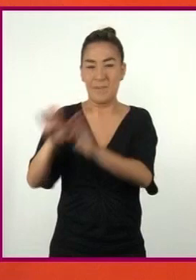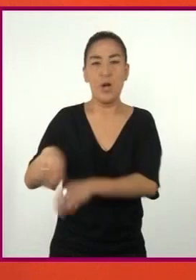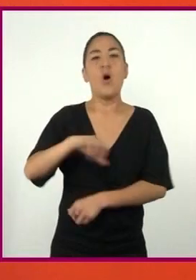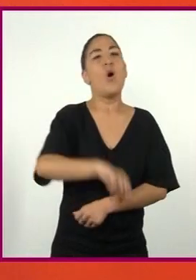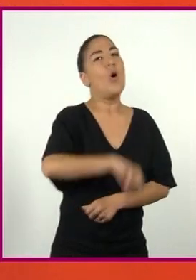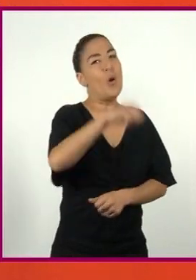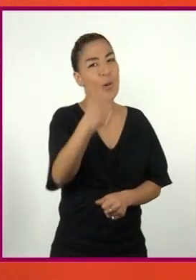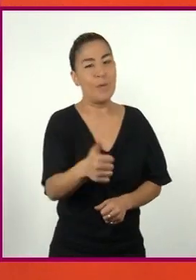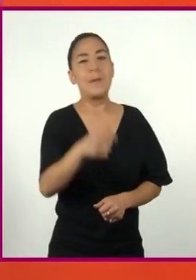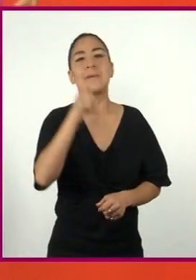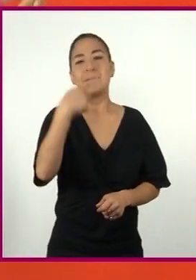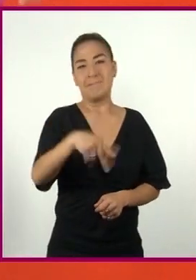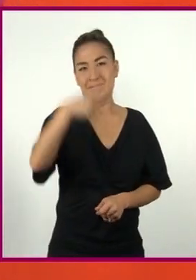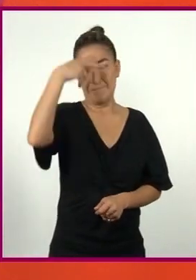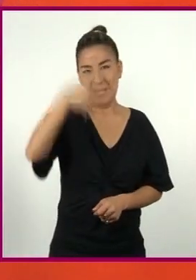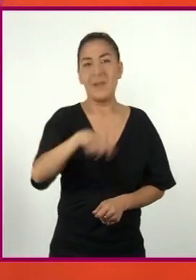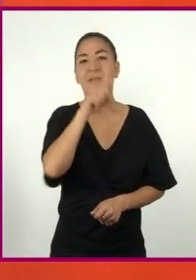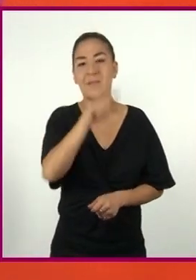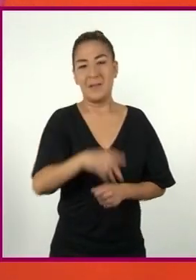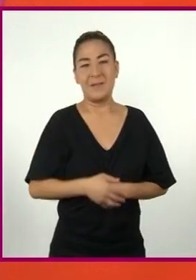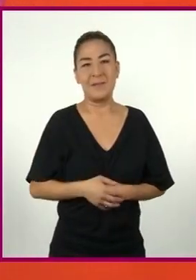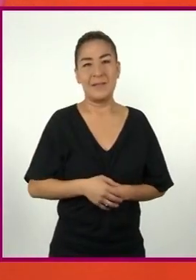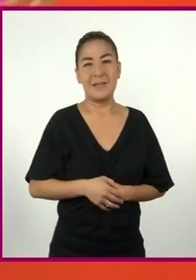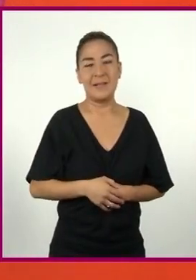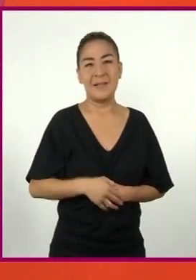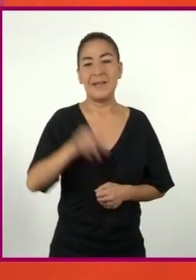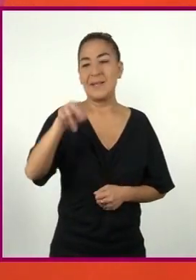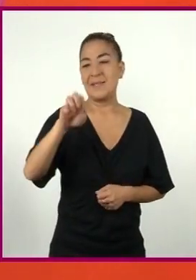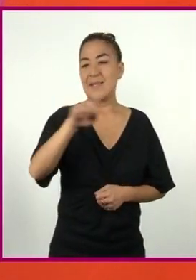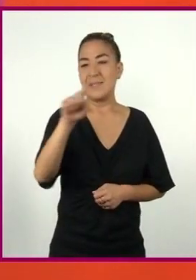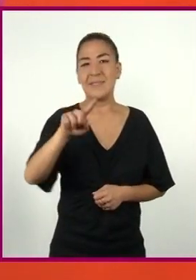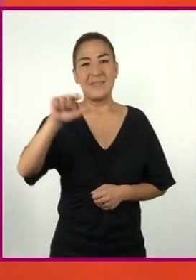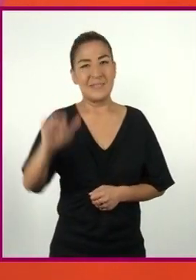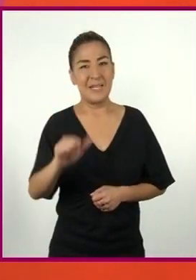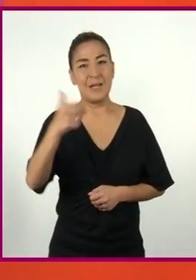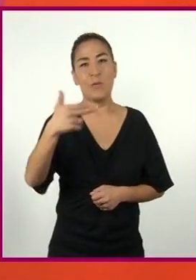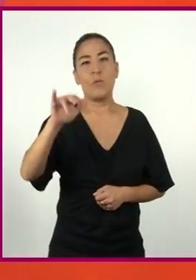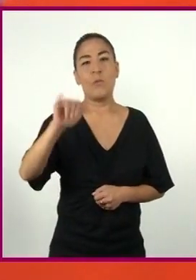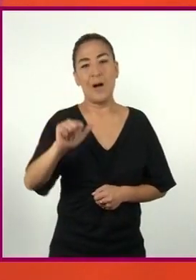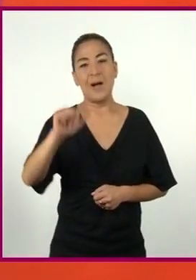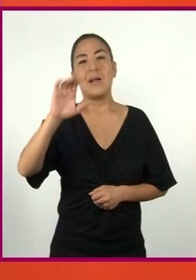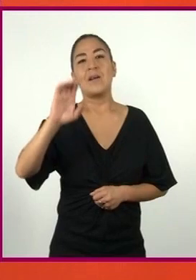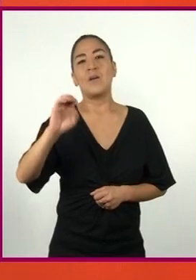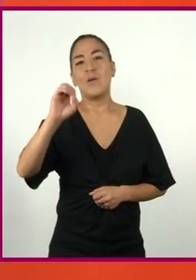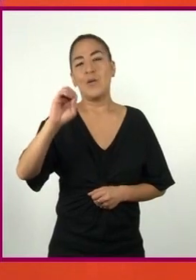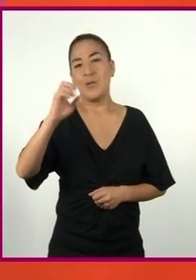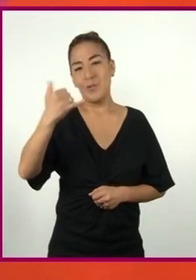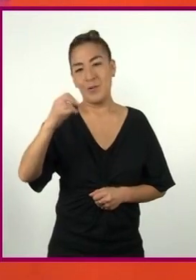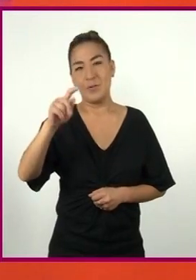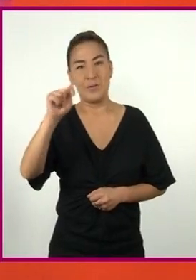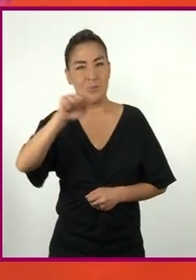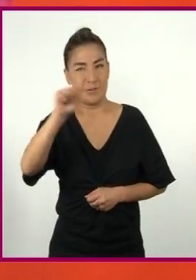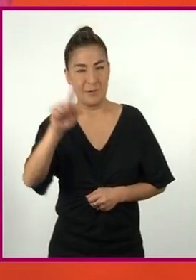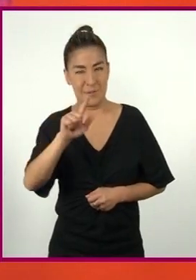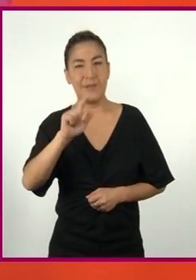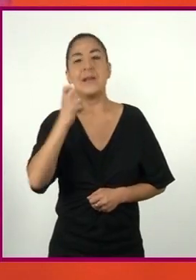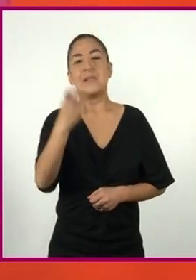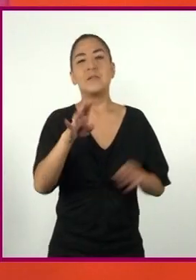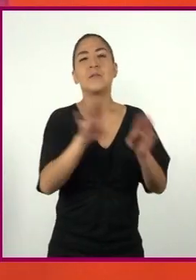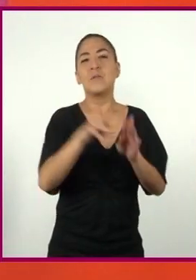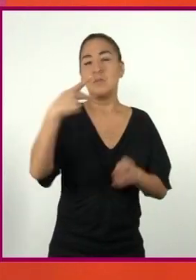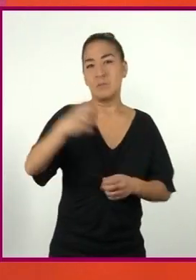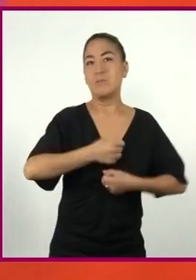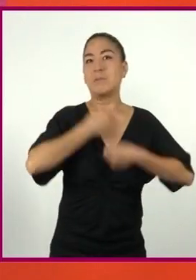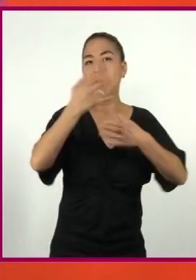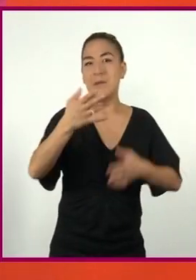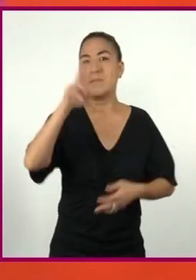gran personaje mexicano, Nezahualcóyotl, el gran rey poeta. Observen los verbos que se